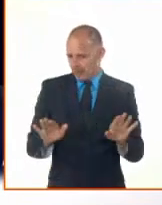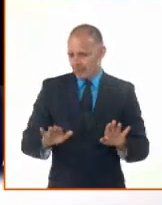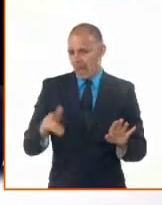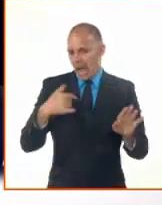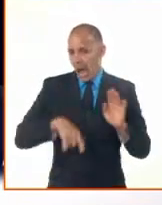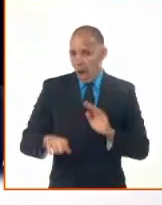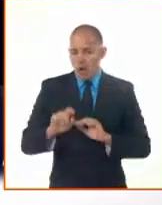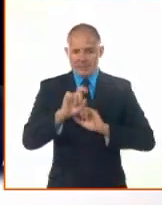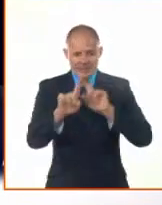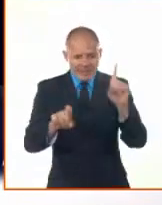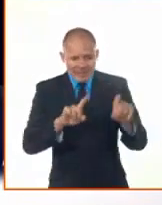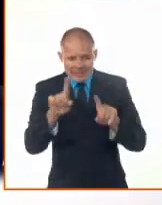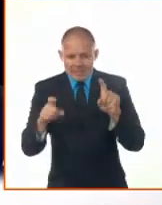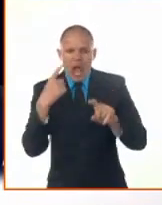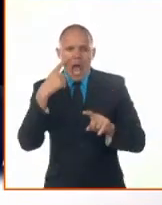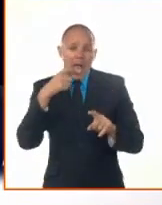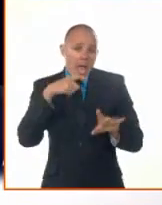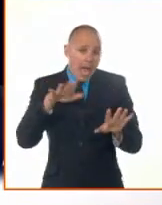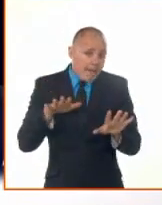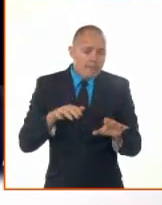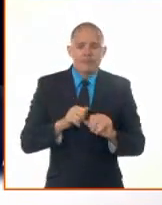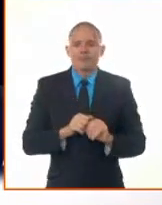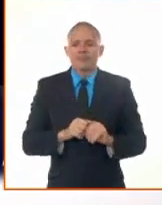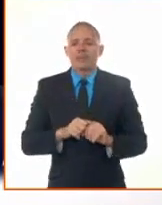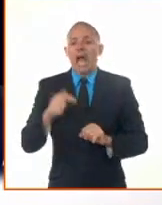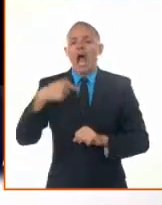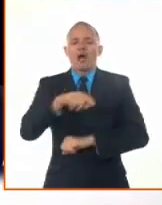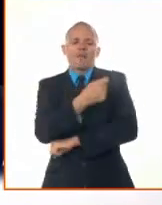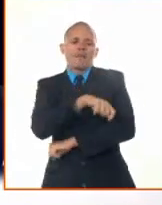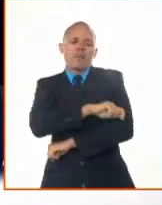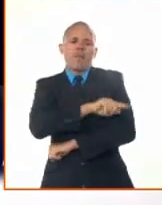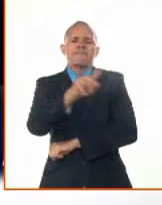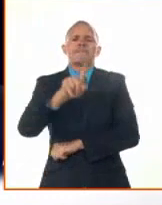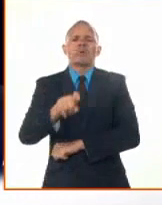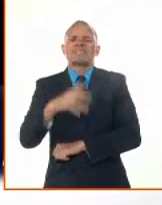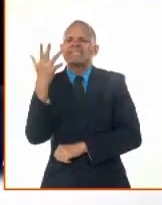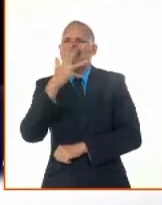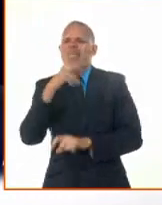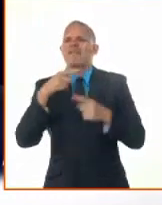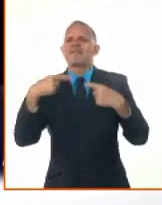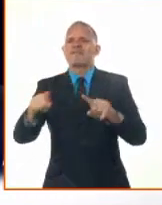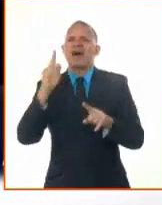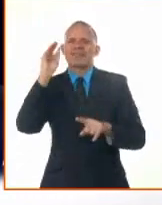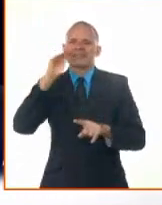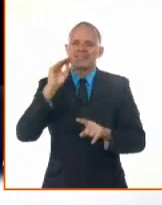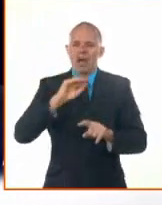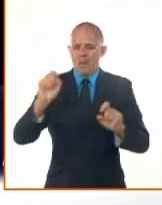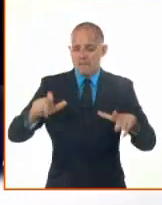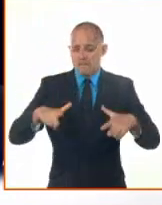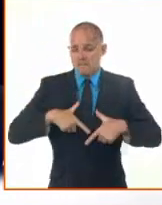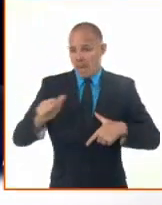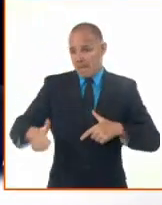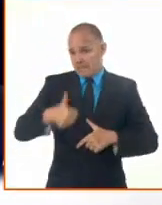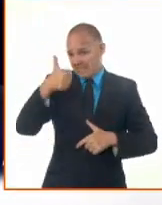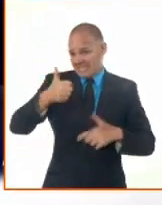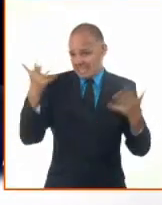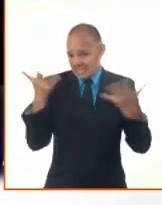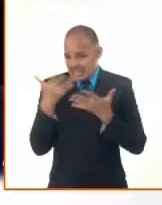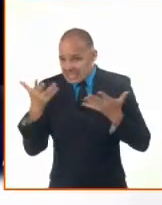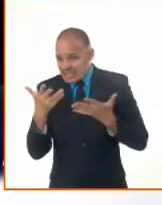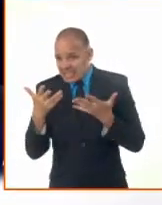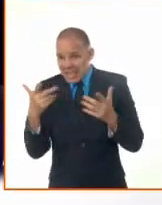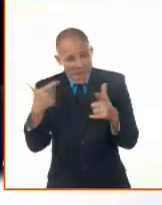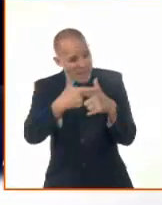si se hicieran hoy las elecciones para decidir Quién es el candidato republicano a la presidencia Trump ganaría la nominación